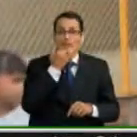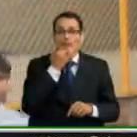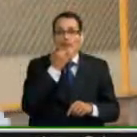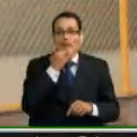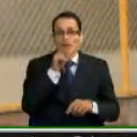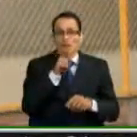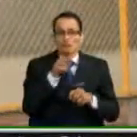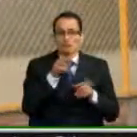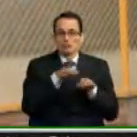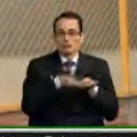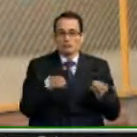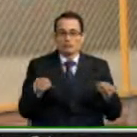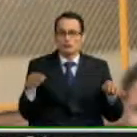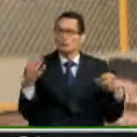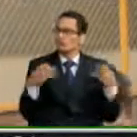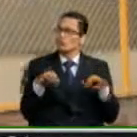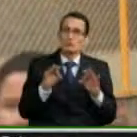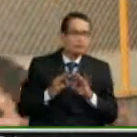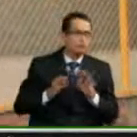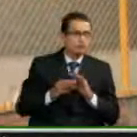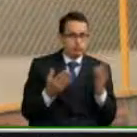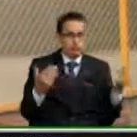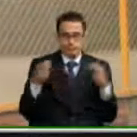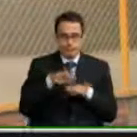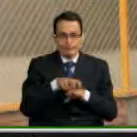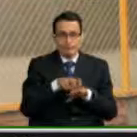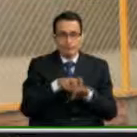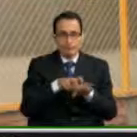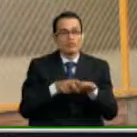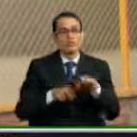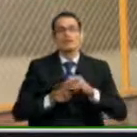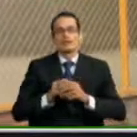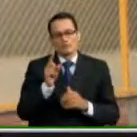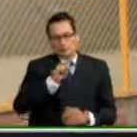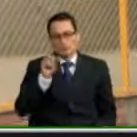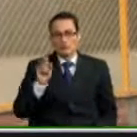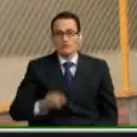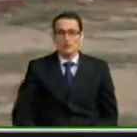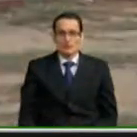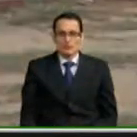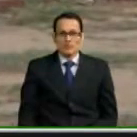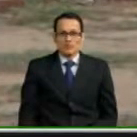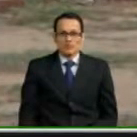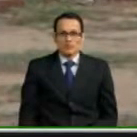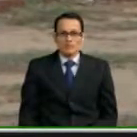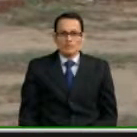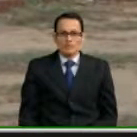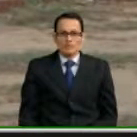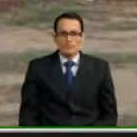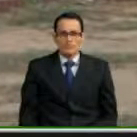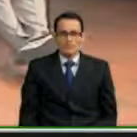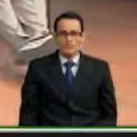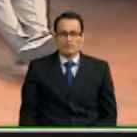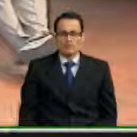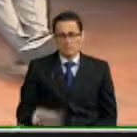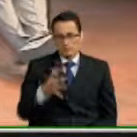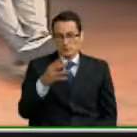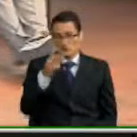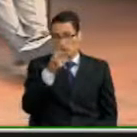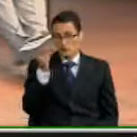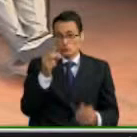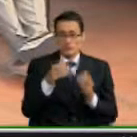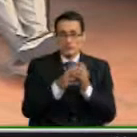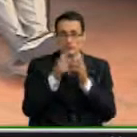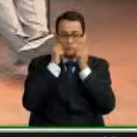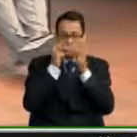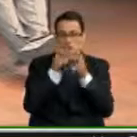de agrupación de vehículos informales e igualmente pues en carretera estamos realizando también los controles en relación a eso. Por lo menos 200.000 pasajeros